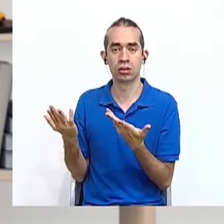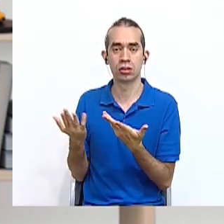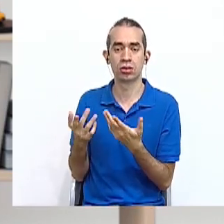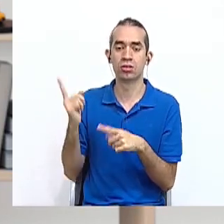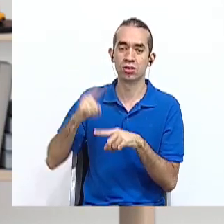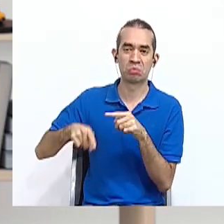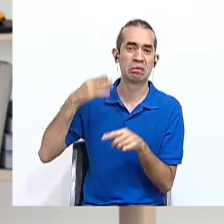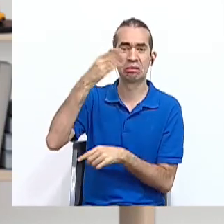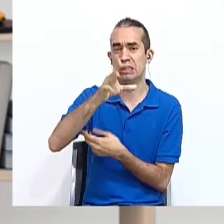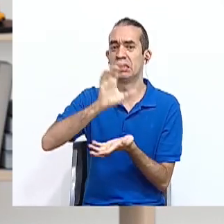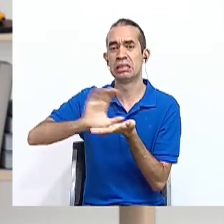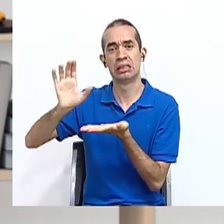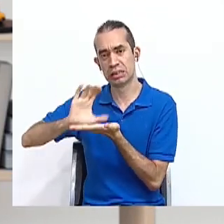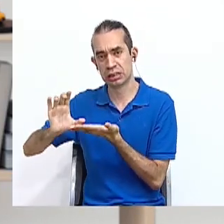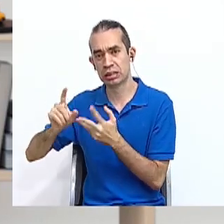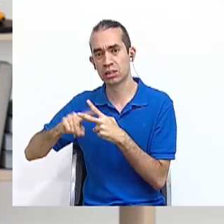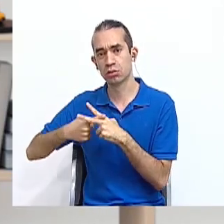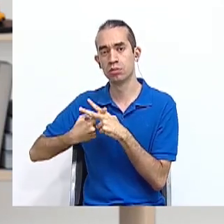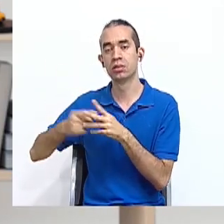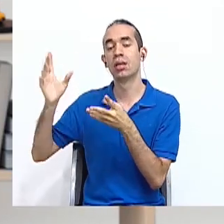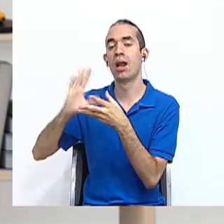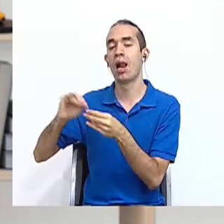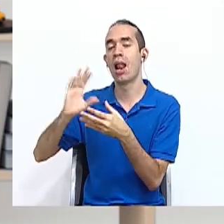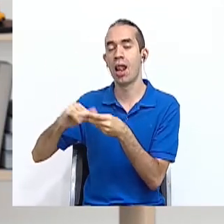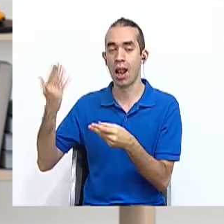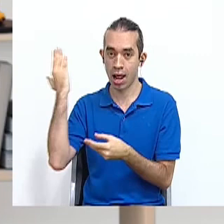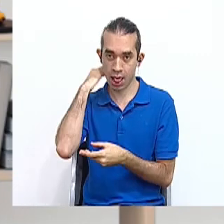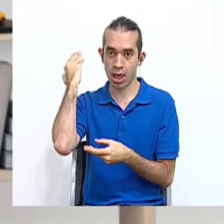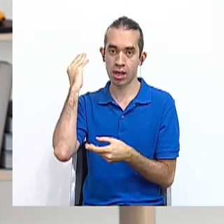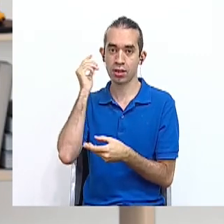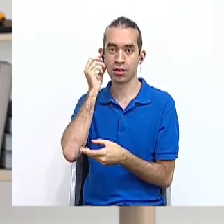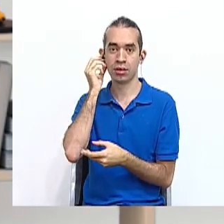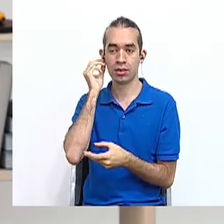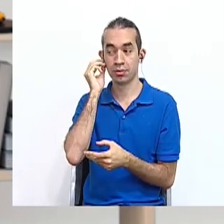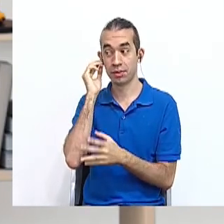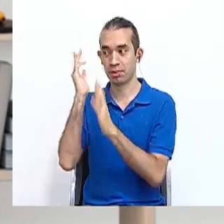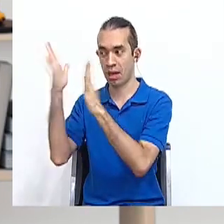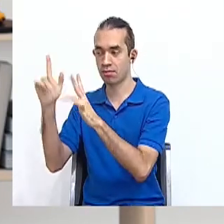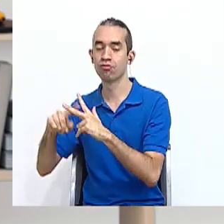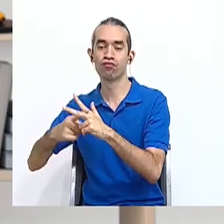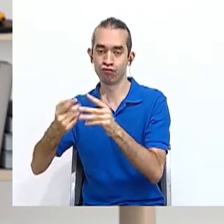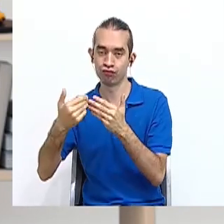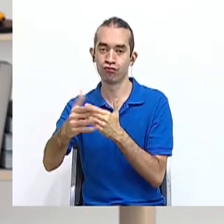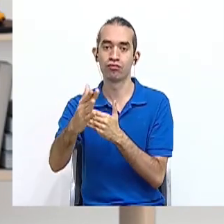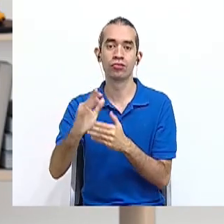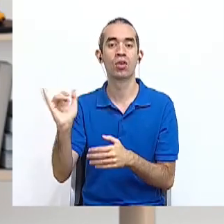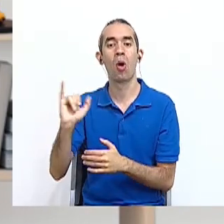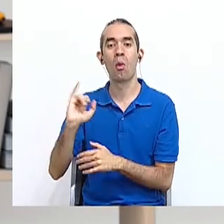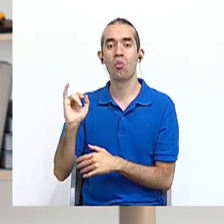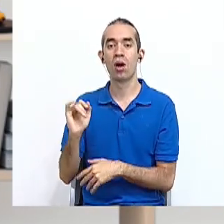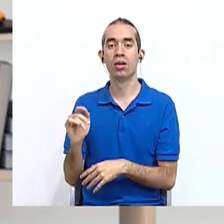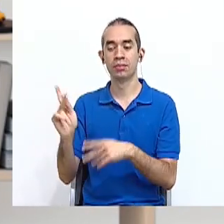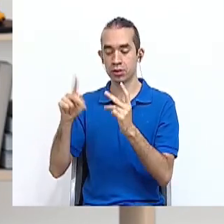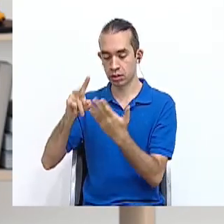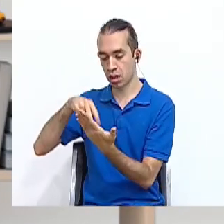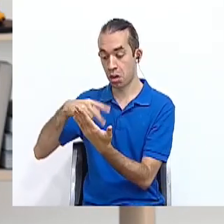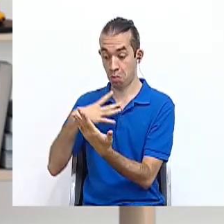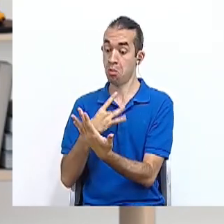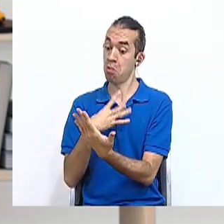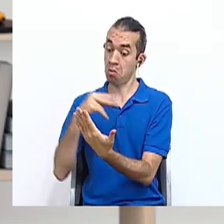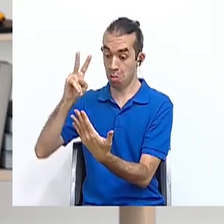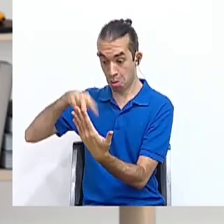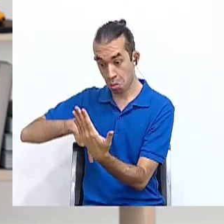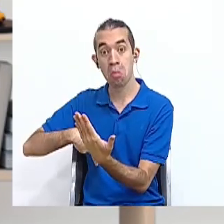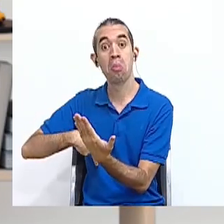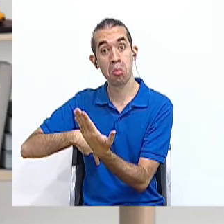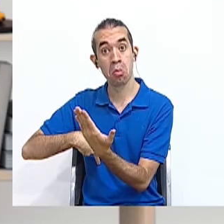ir al colegio y empiezan con una anécdota? Eso me va a permitir, además de llamar la atención del lector, de iniciar el